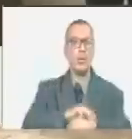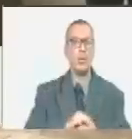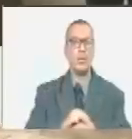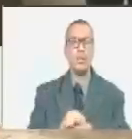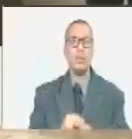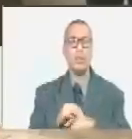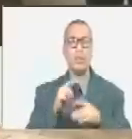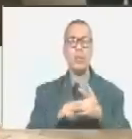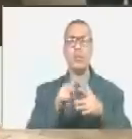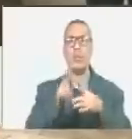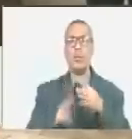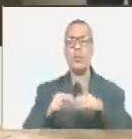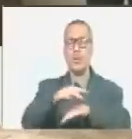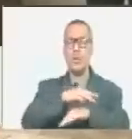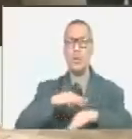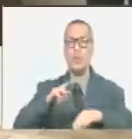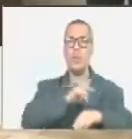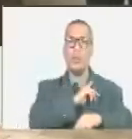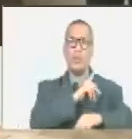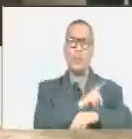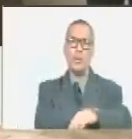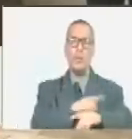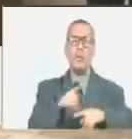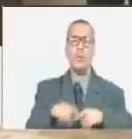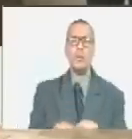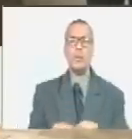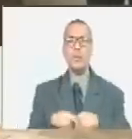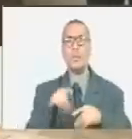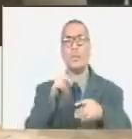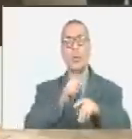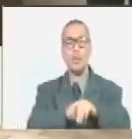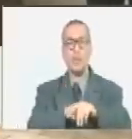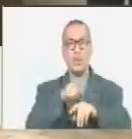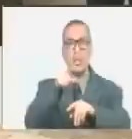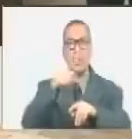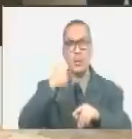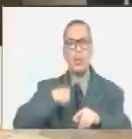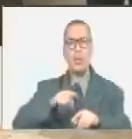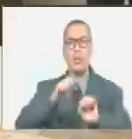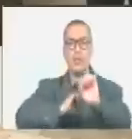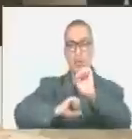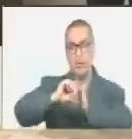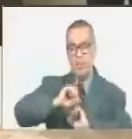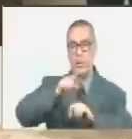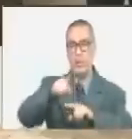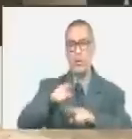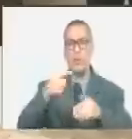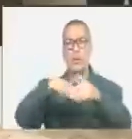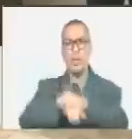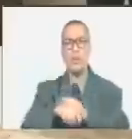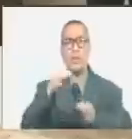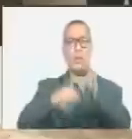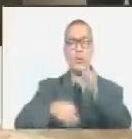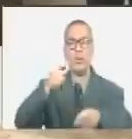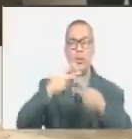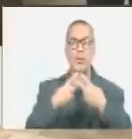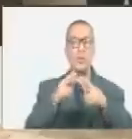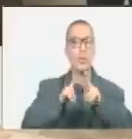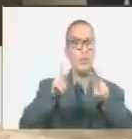Disposición transitoria tercera, los ministerios del Poder Popular, con competencia en materia de defensa y relaciones interiores, justicia y